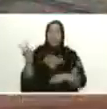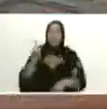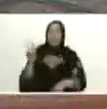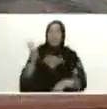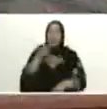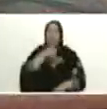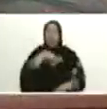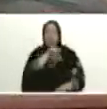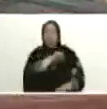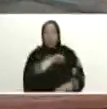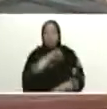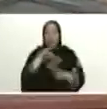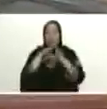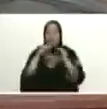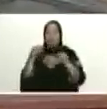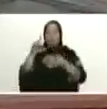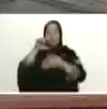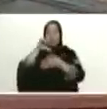y a todo un continente.